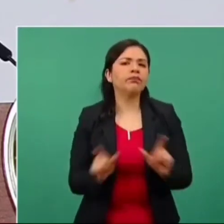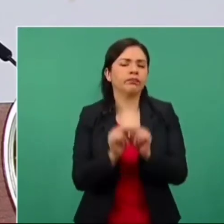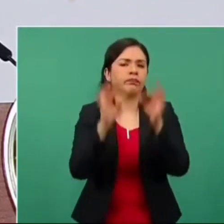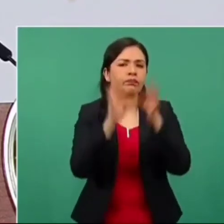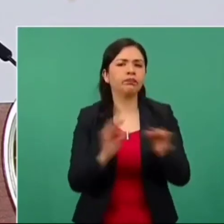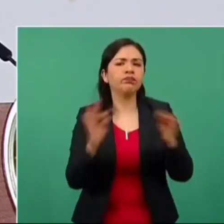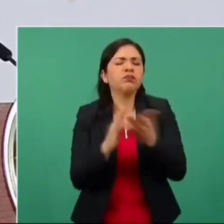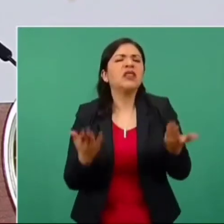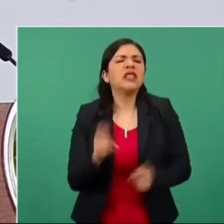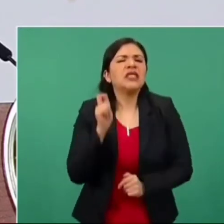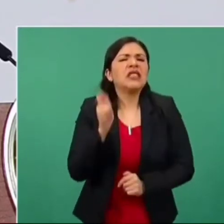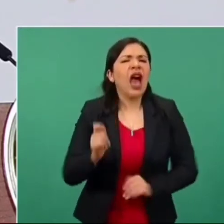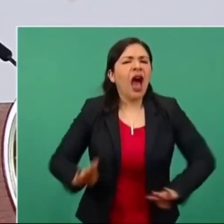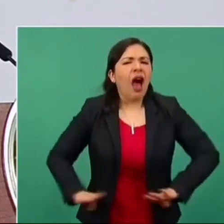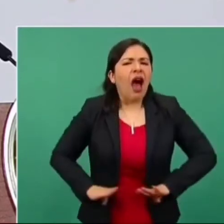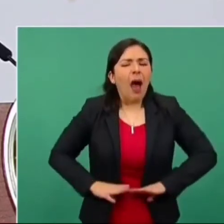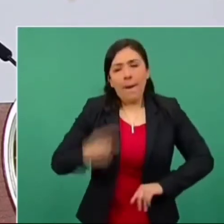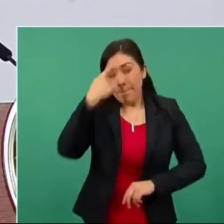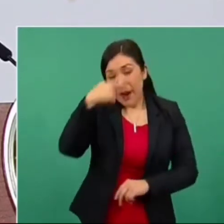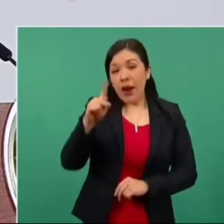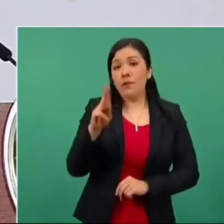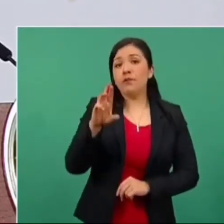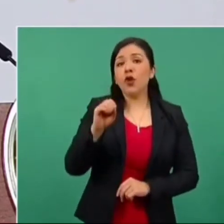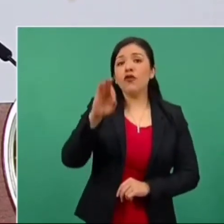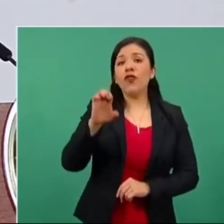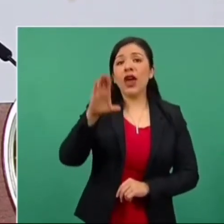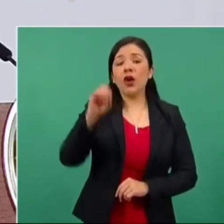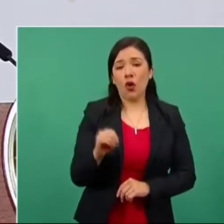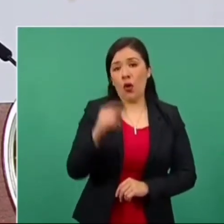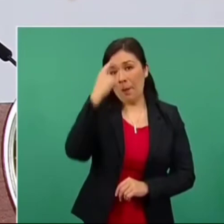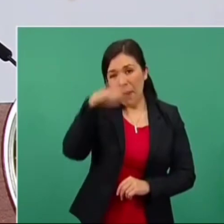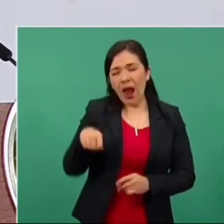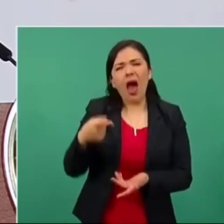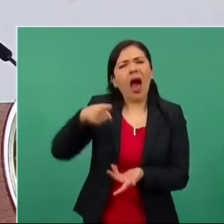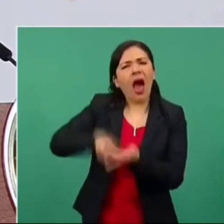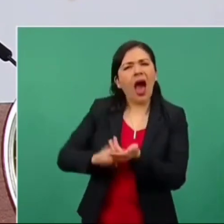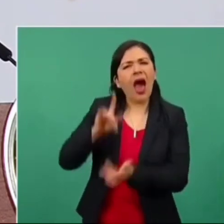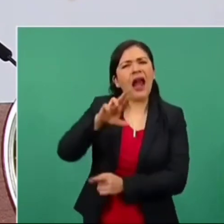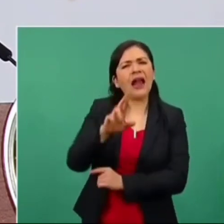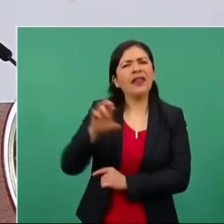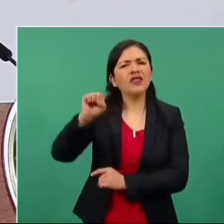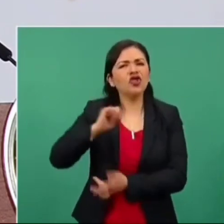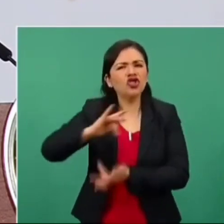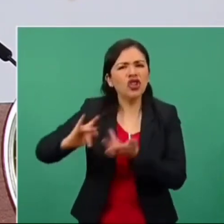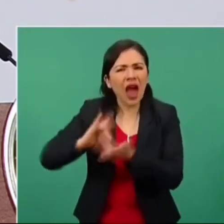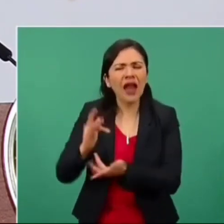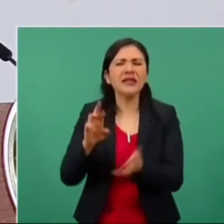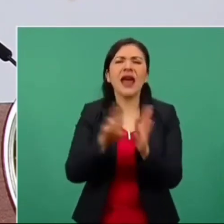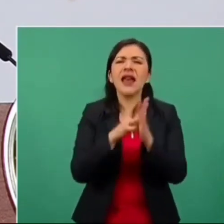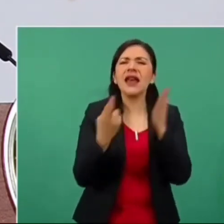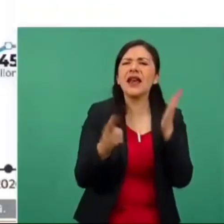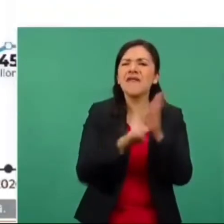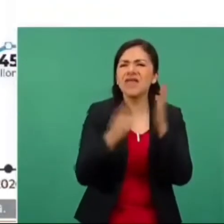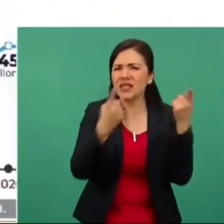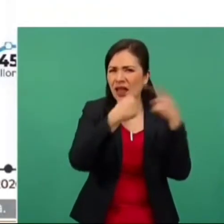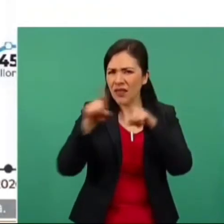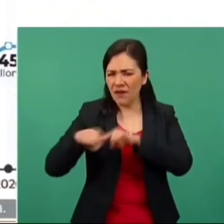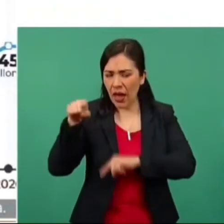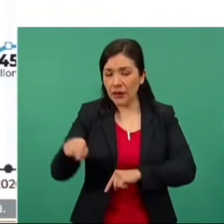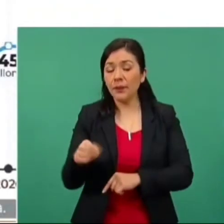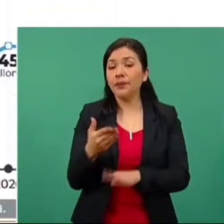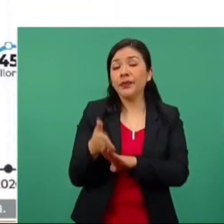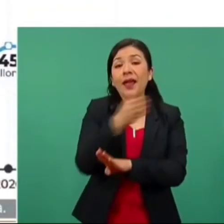comportamiento de Profeco en las redes sociales y de la revista del consumidor. En